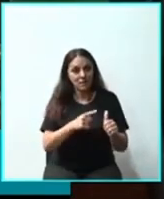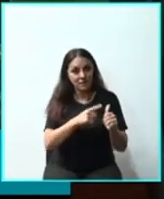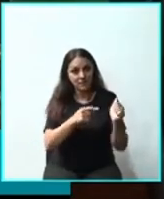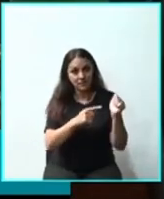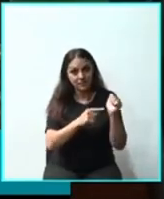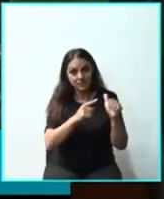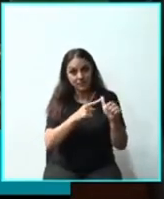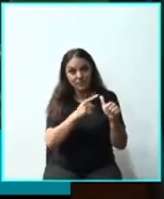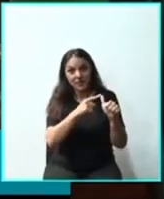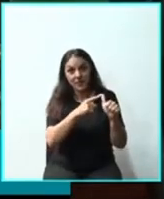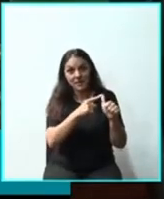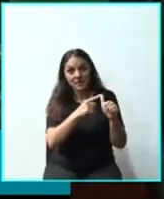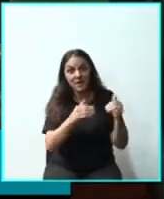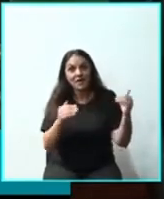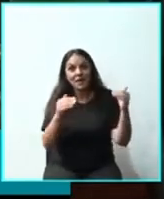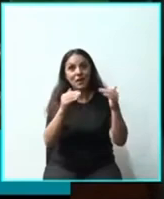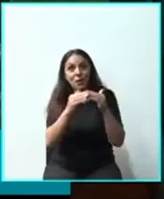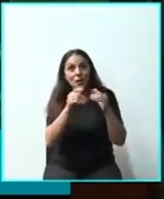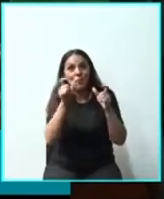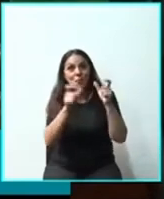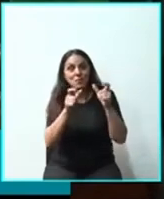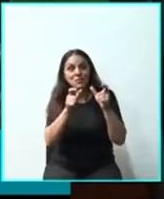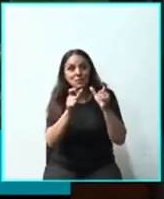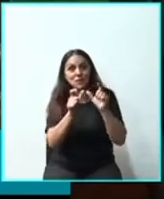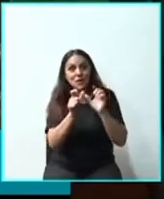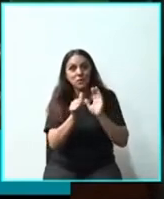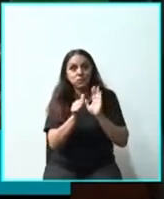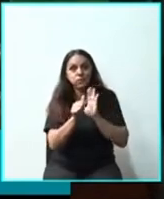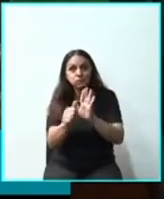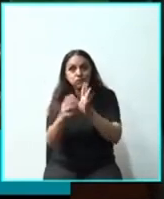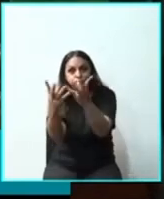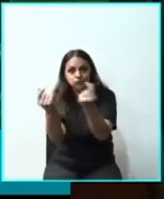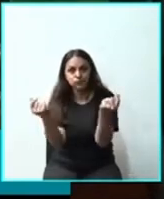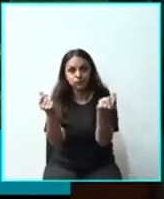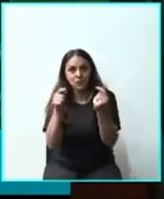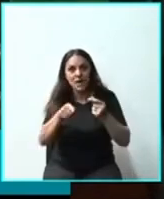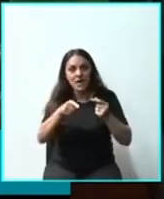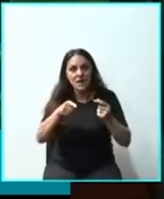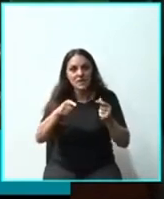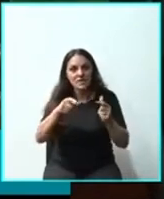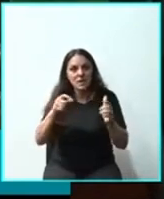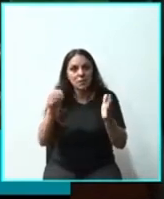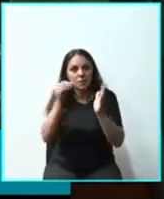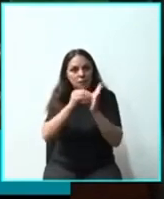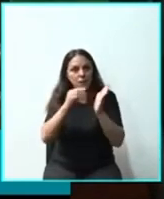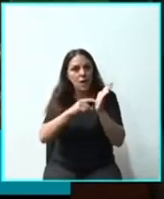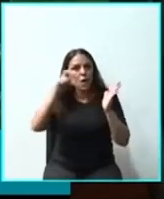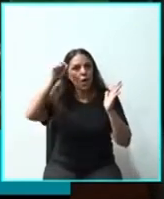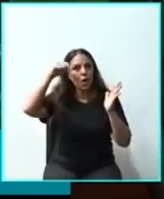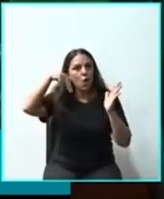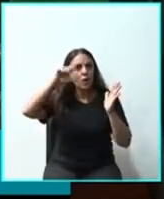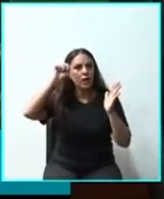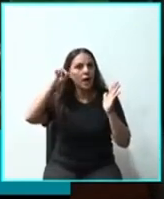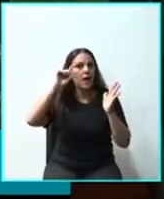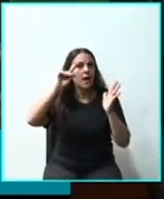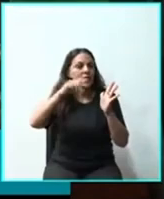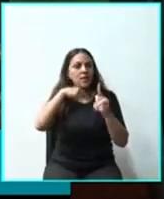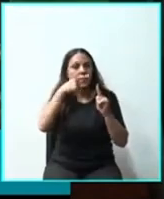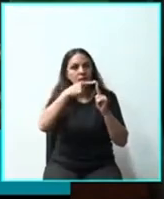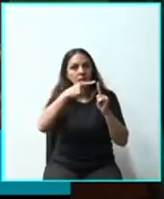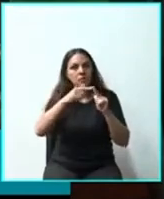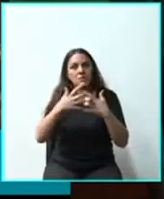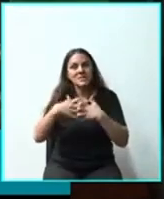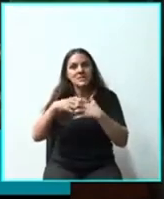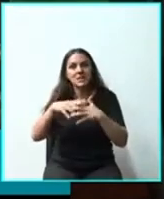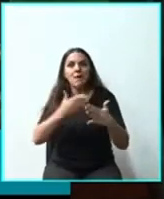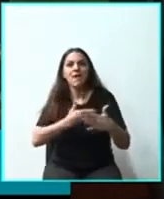facial igual a prófugos. Es el padrón del CONARC. Sistema forense,